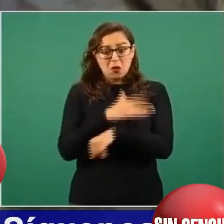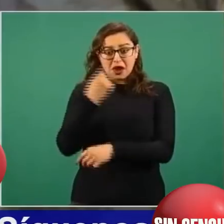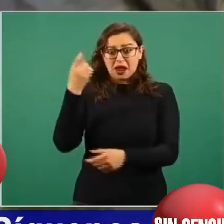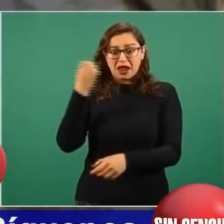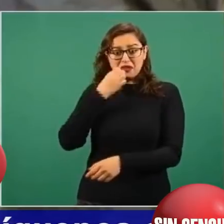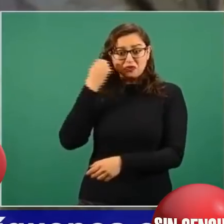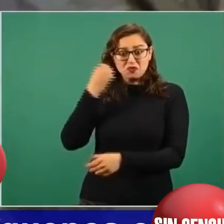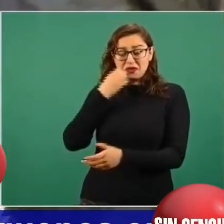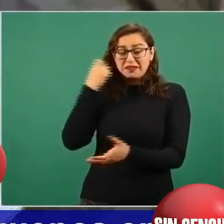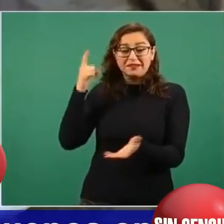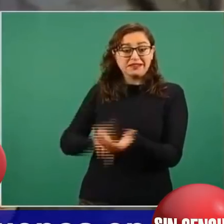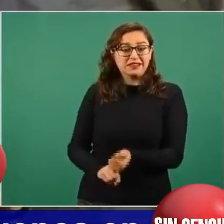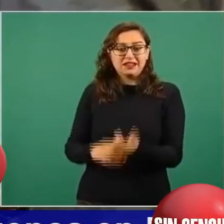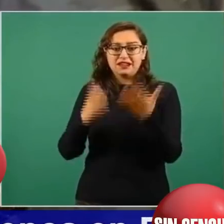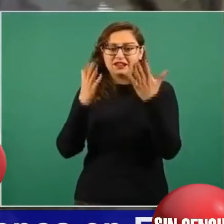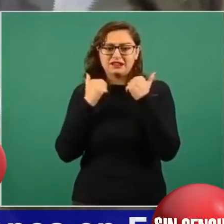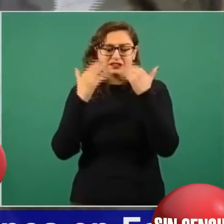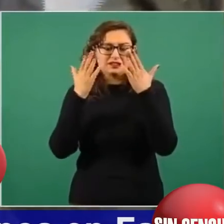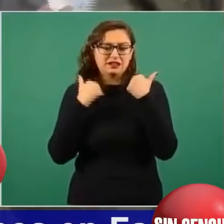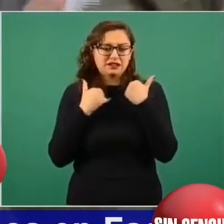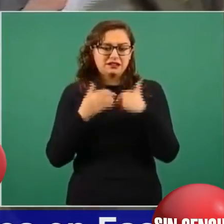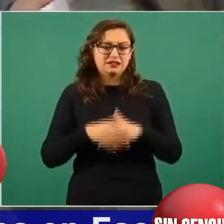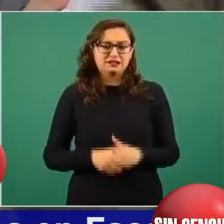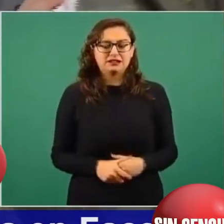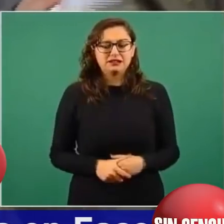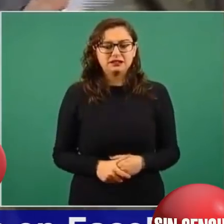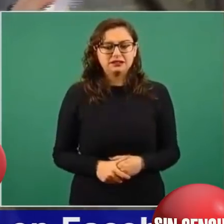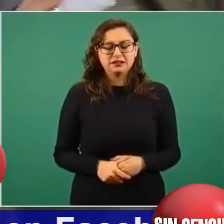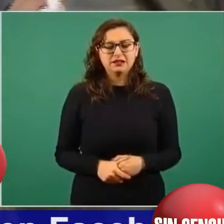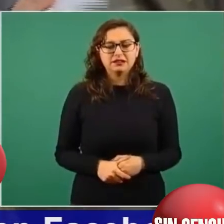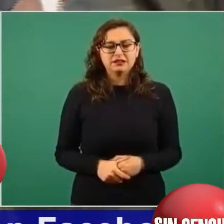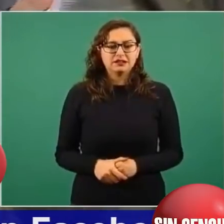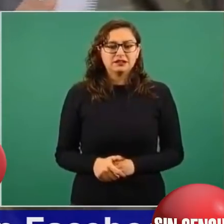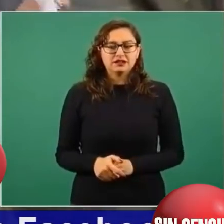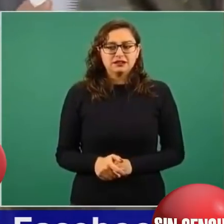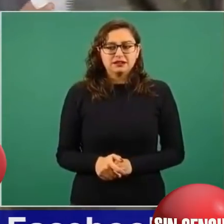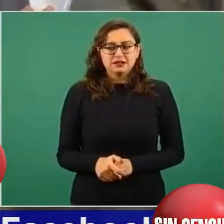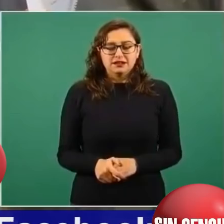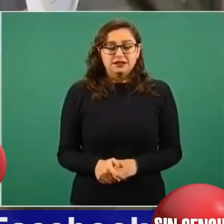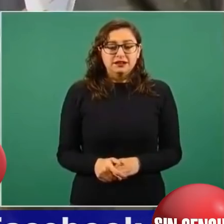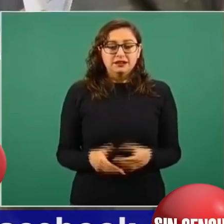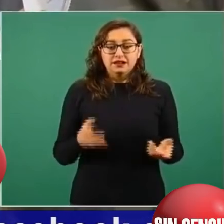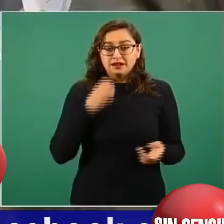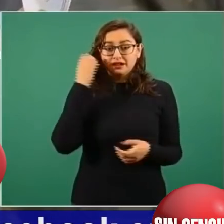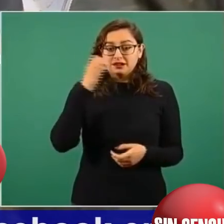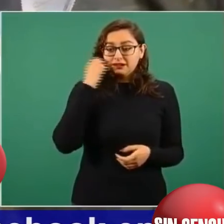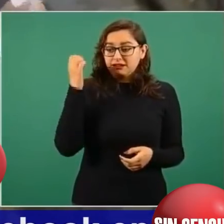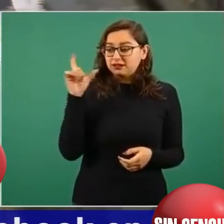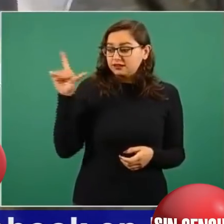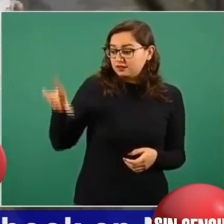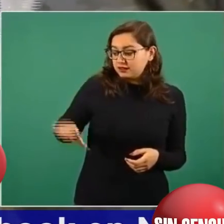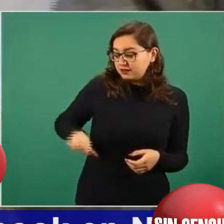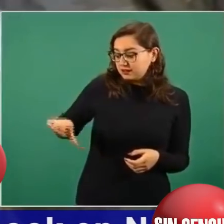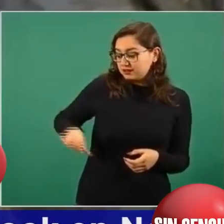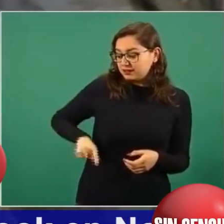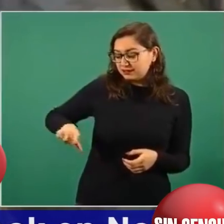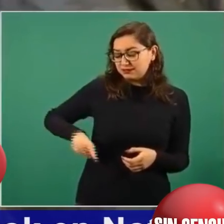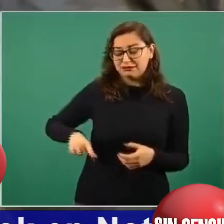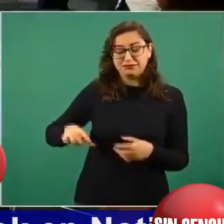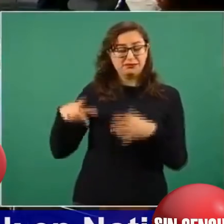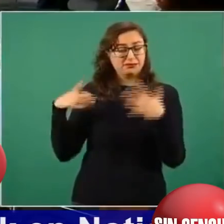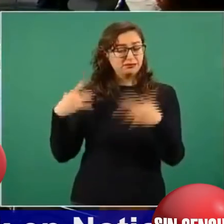no hay que olvidar, porque es demasiado lo que está sucediendo en las escuelas públicas, presidente. Los contubernios que